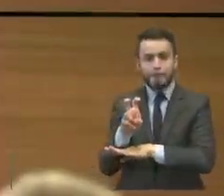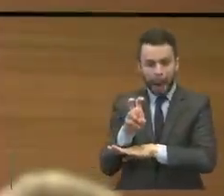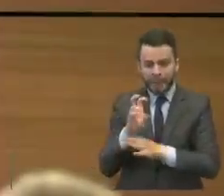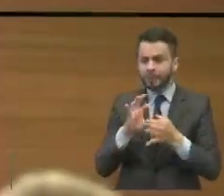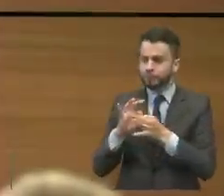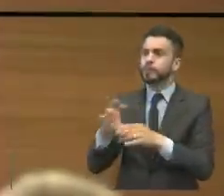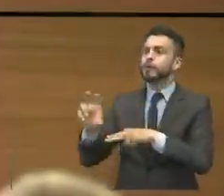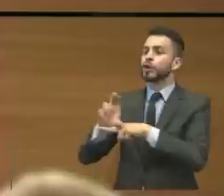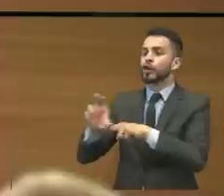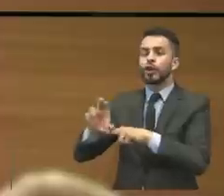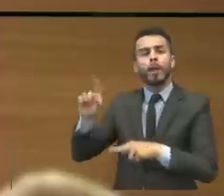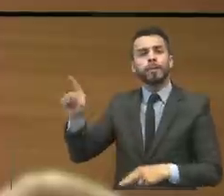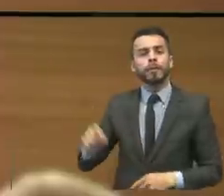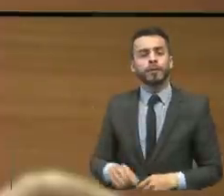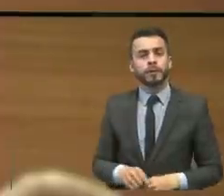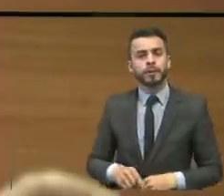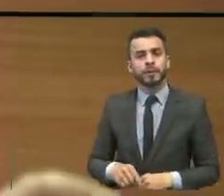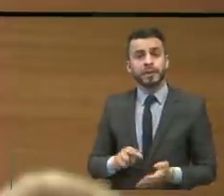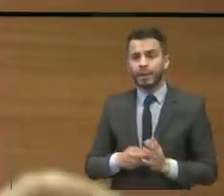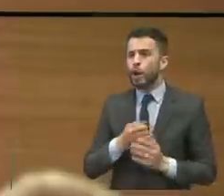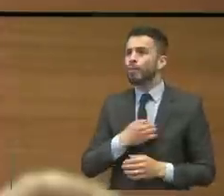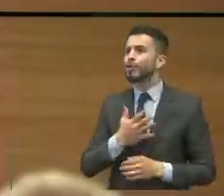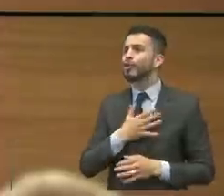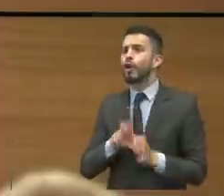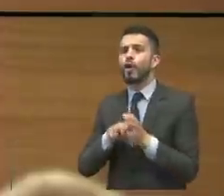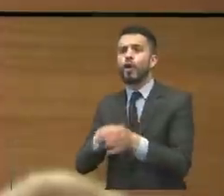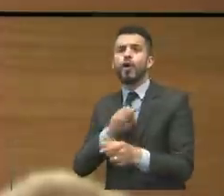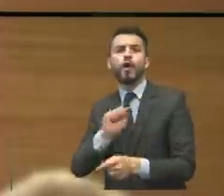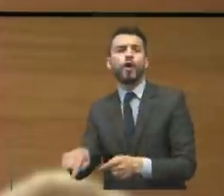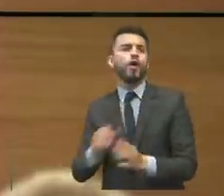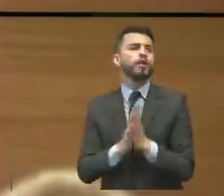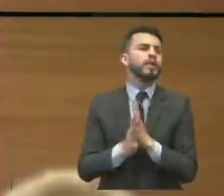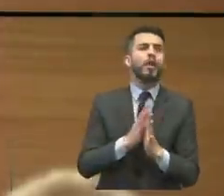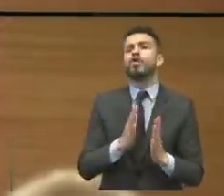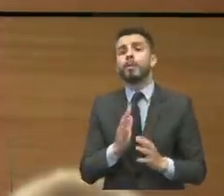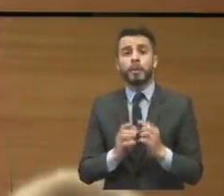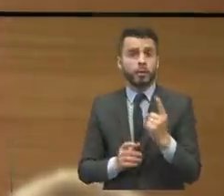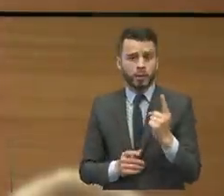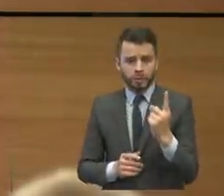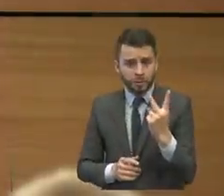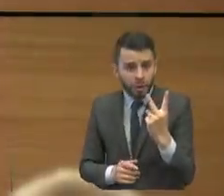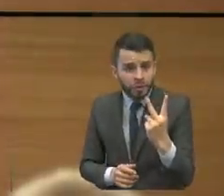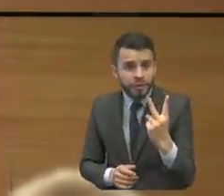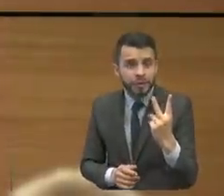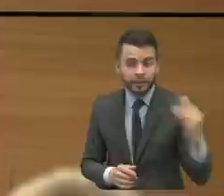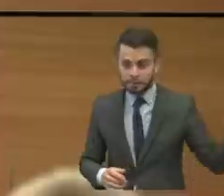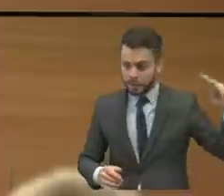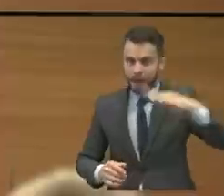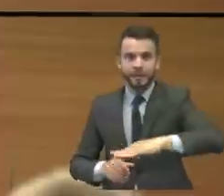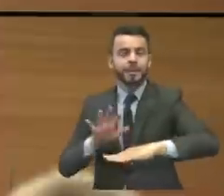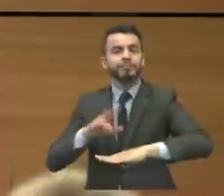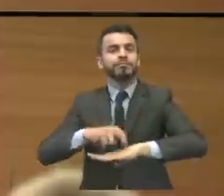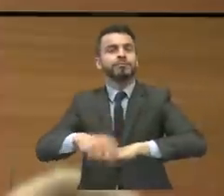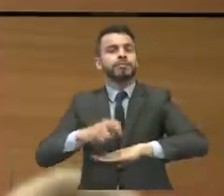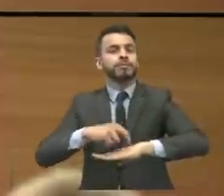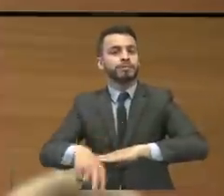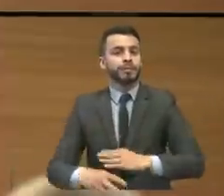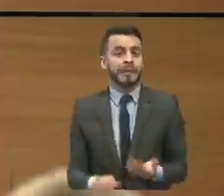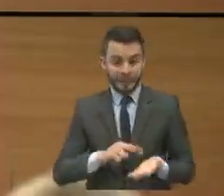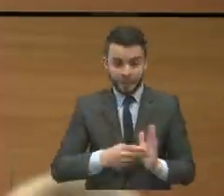no una, 2 opciones para llegar al centro en transporte público masivo y limpio. Doble opción.